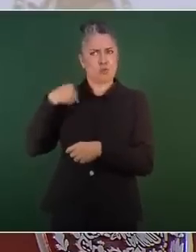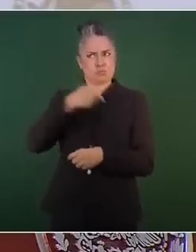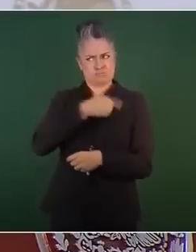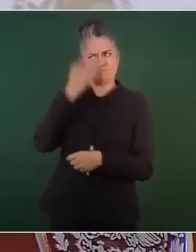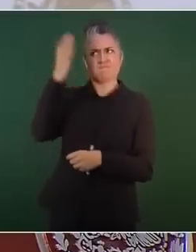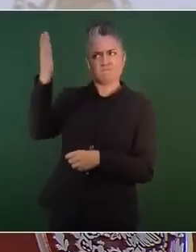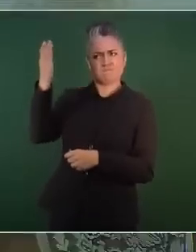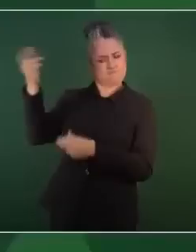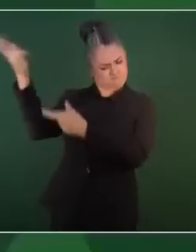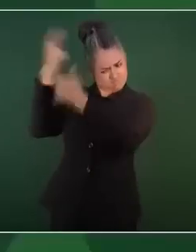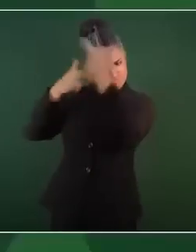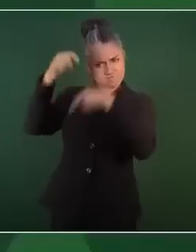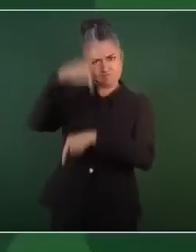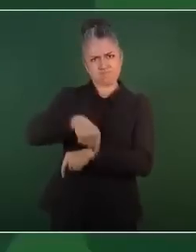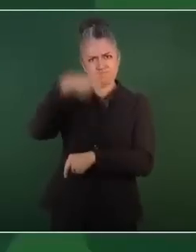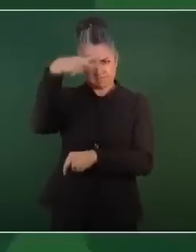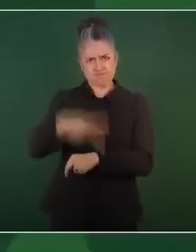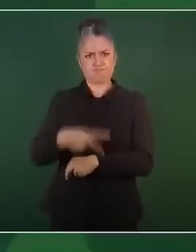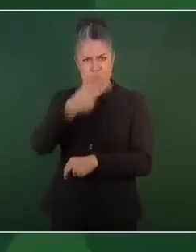extraditen